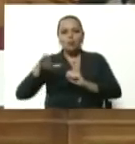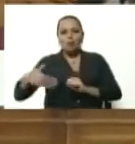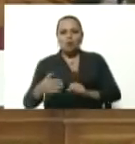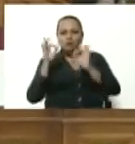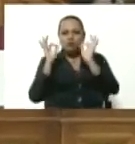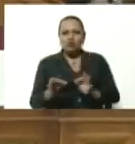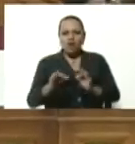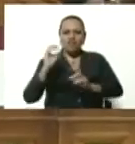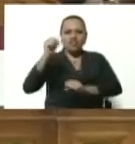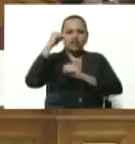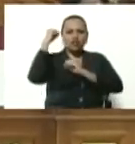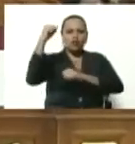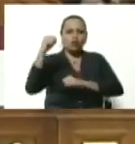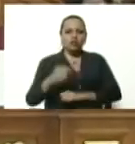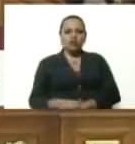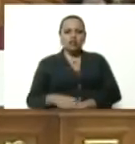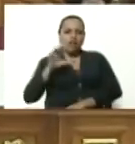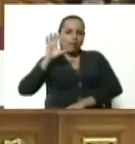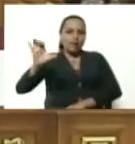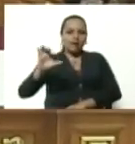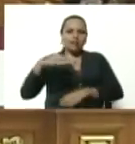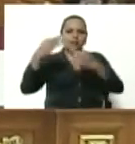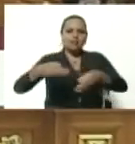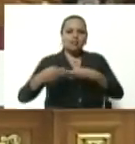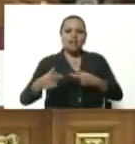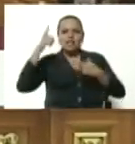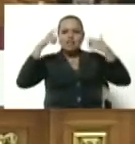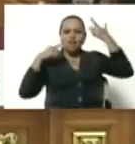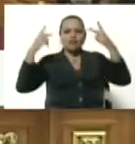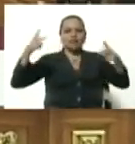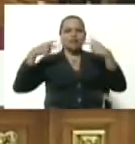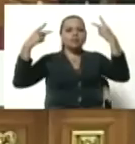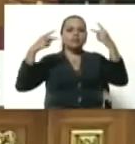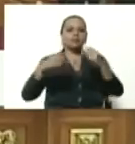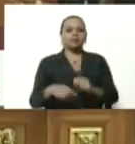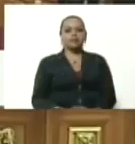garantizar la victoria y la patria para siempre. ¡Chávez vive!